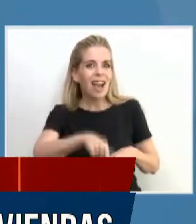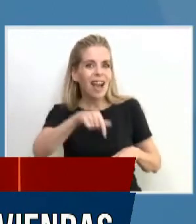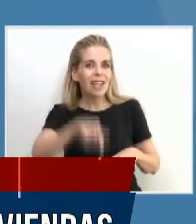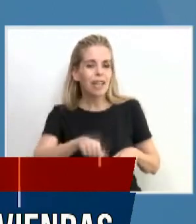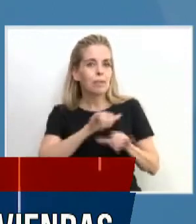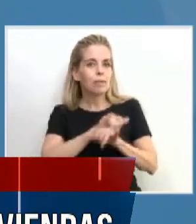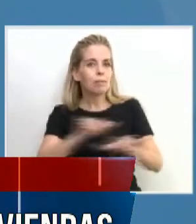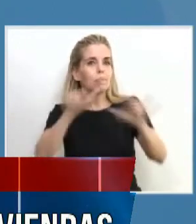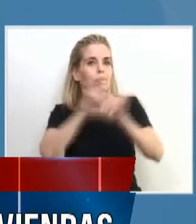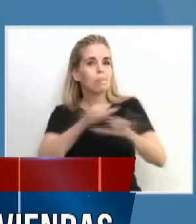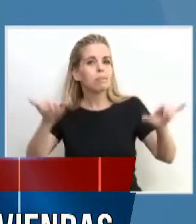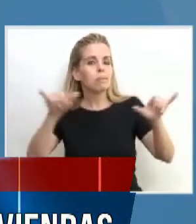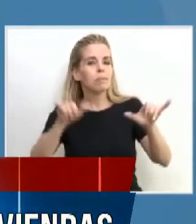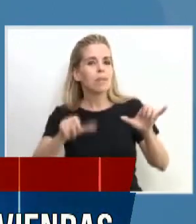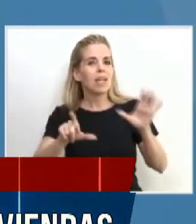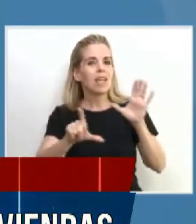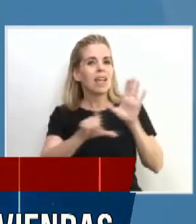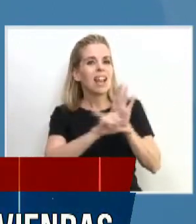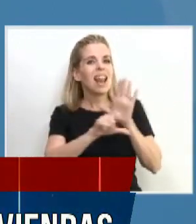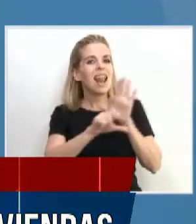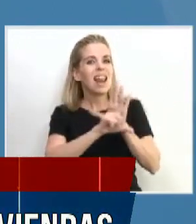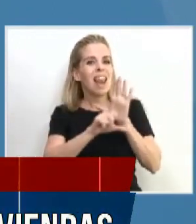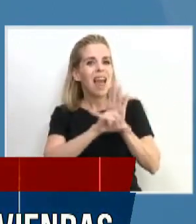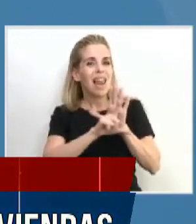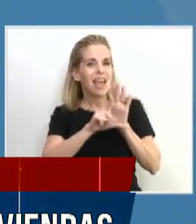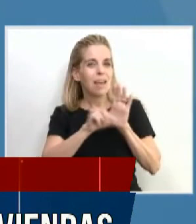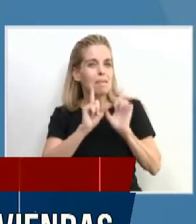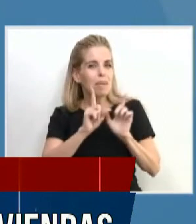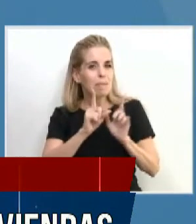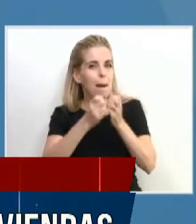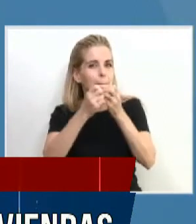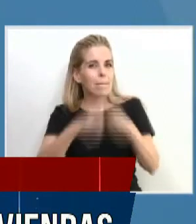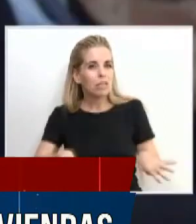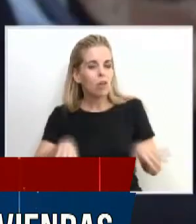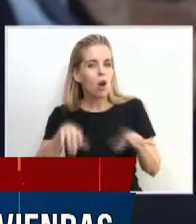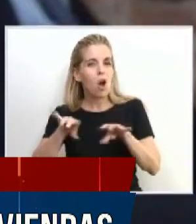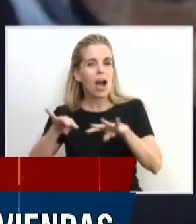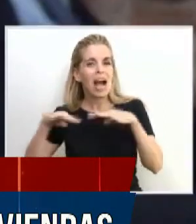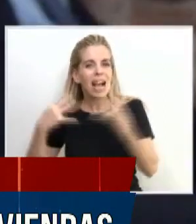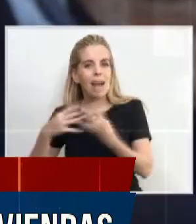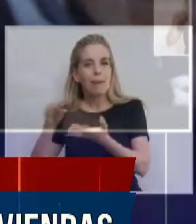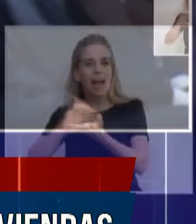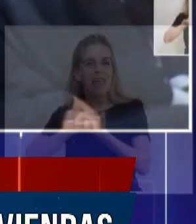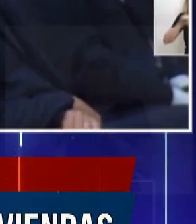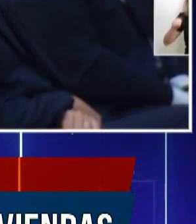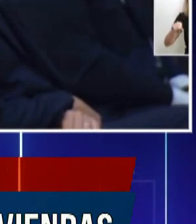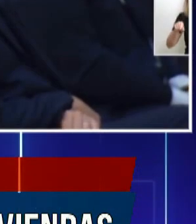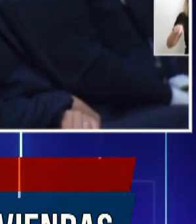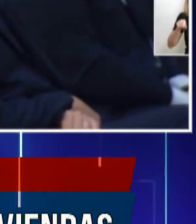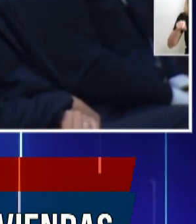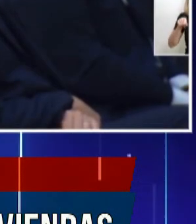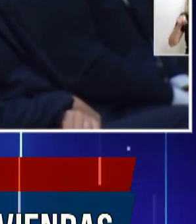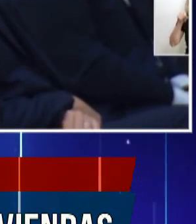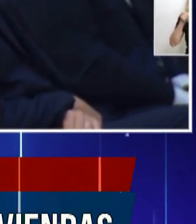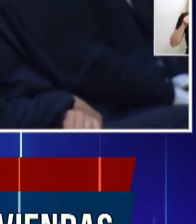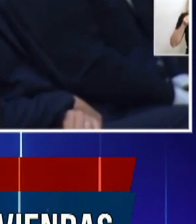Bueno, allí pasaba, entonces ustedes lo podían escuchar muy claro, el presidente de la Nación, que reafirmaba lo que veníamos